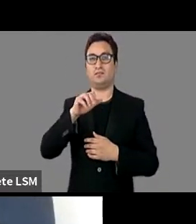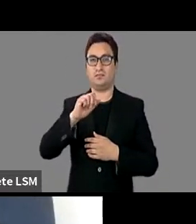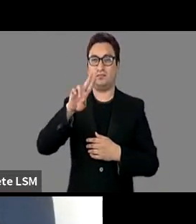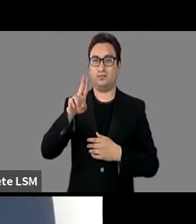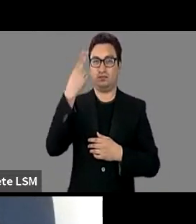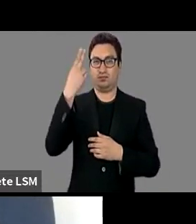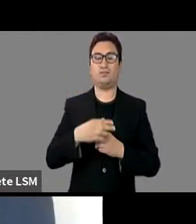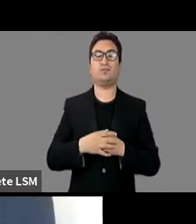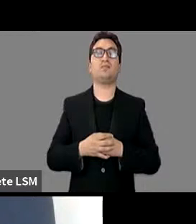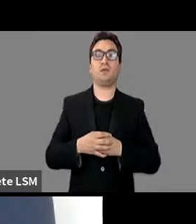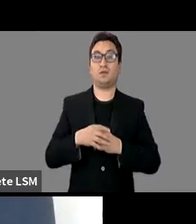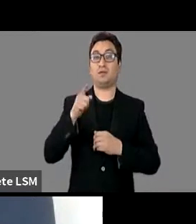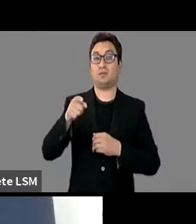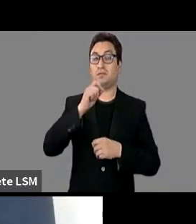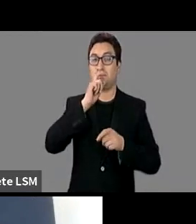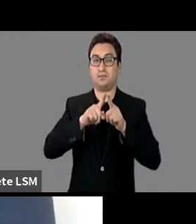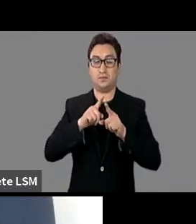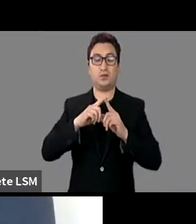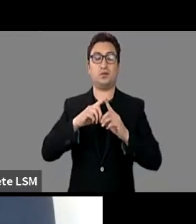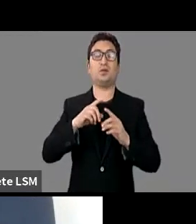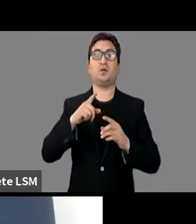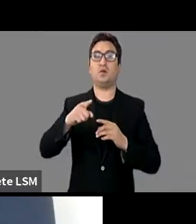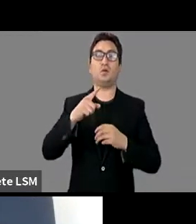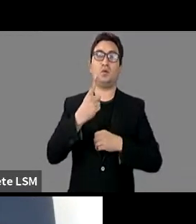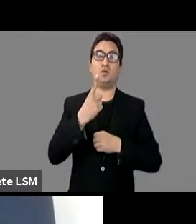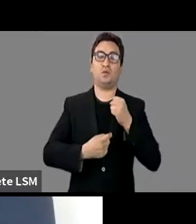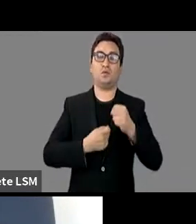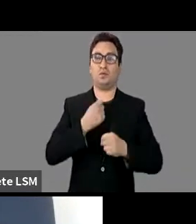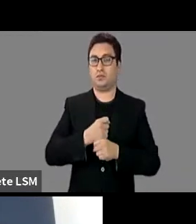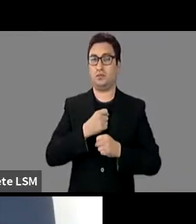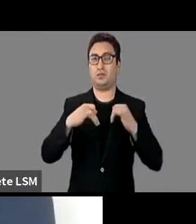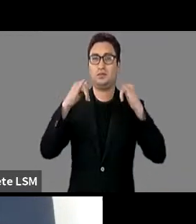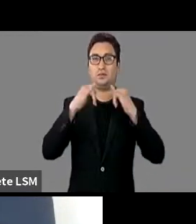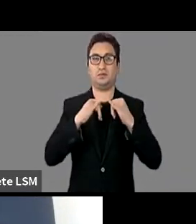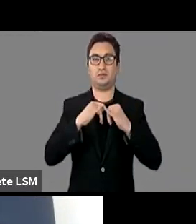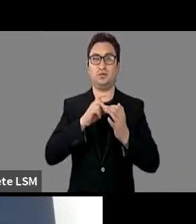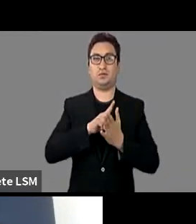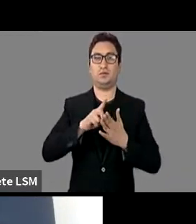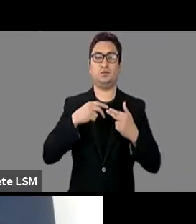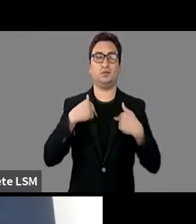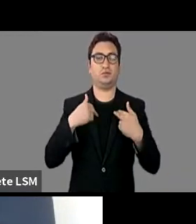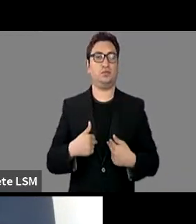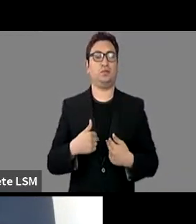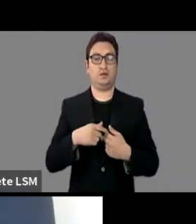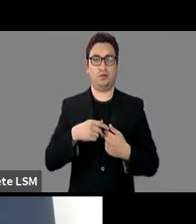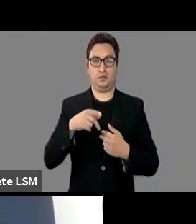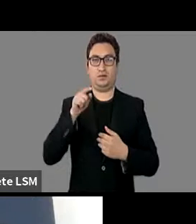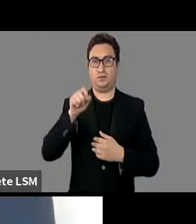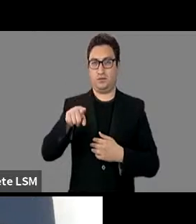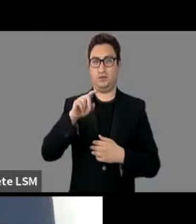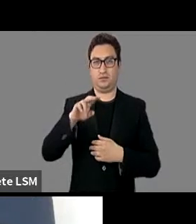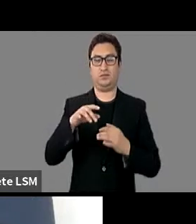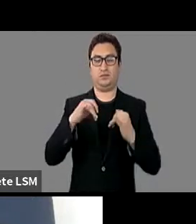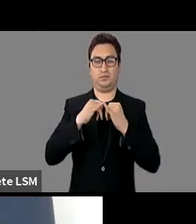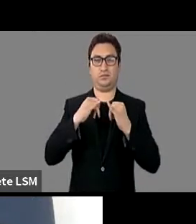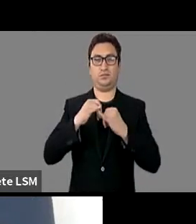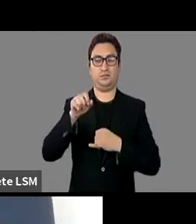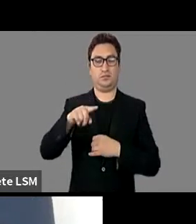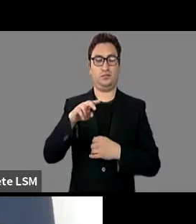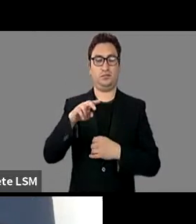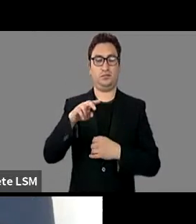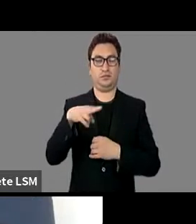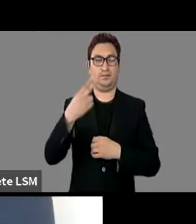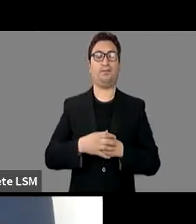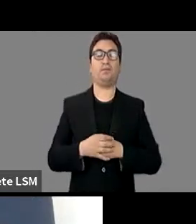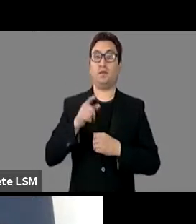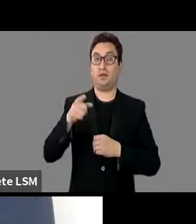de Derechos Humanos de la misma institución. Es fundadora de la organización Centro Estratégico de Impacto Social,